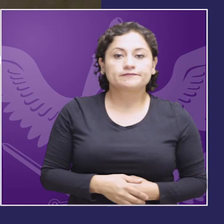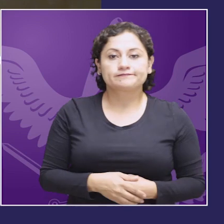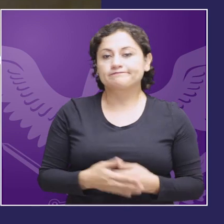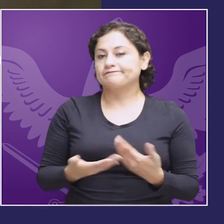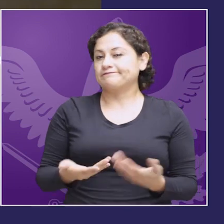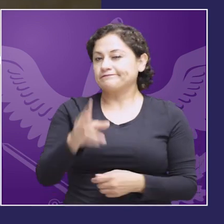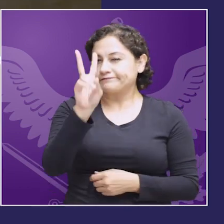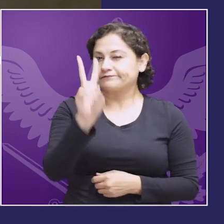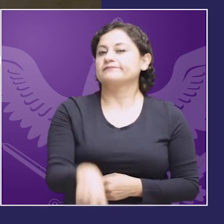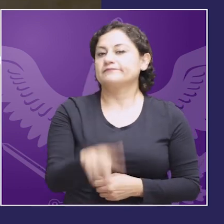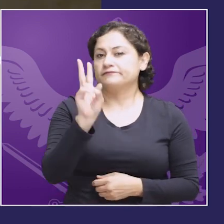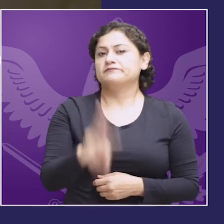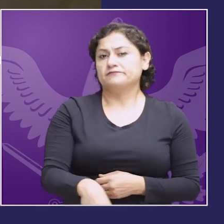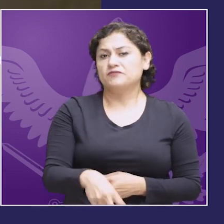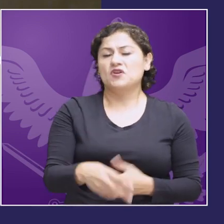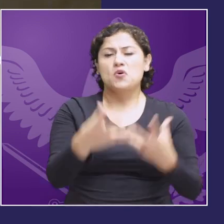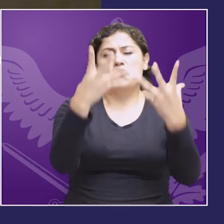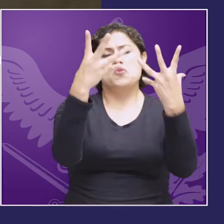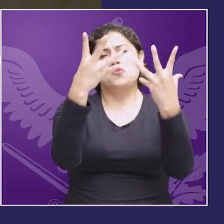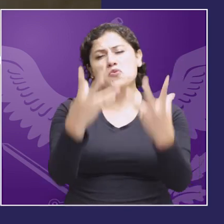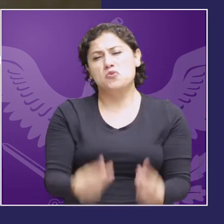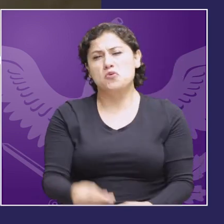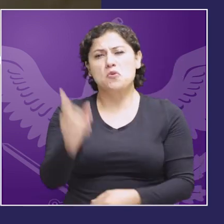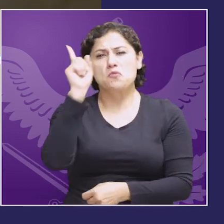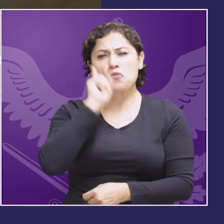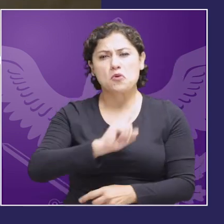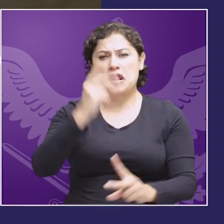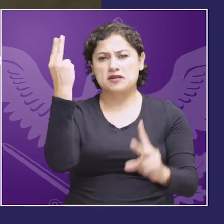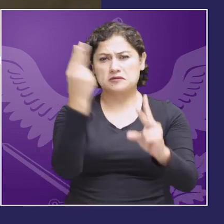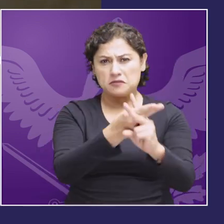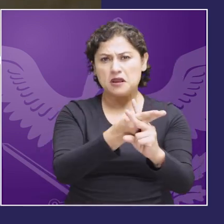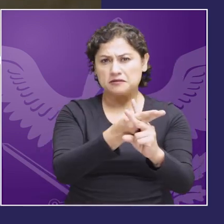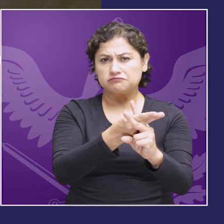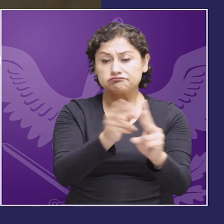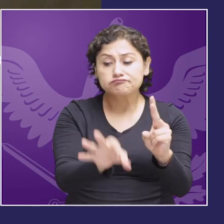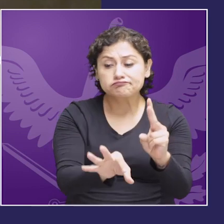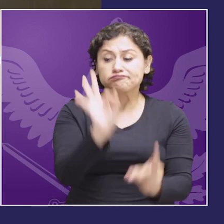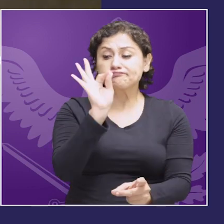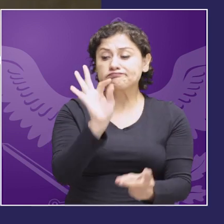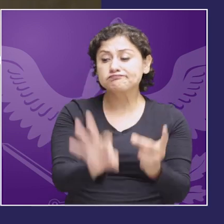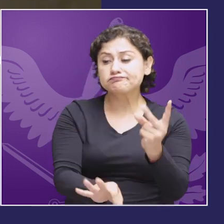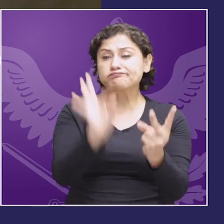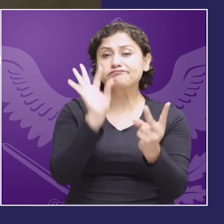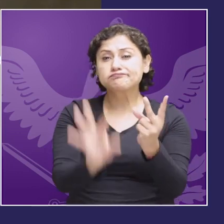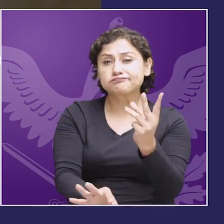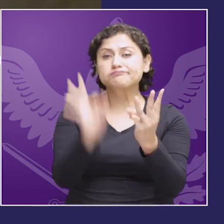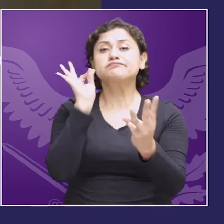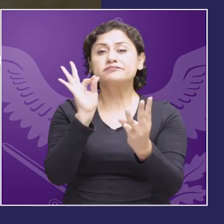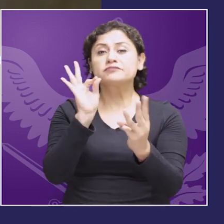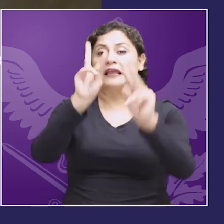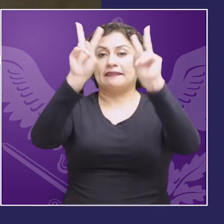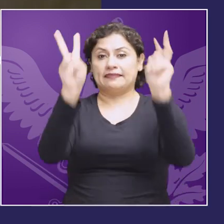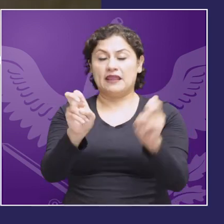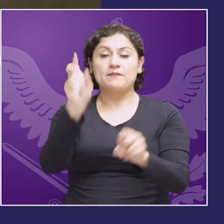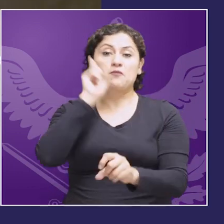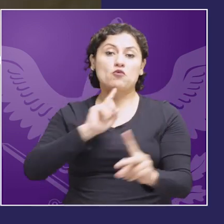feminicidio, en los que invariablemente culpabilizan a la víctima del propio crimen. Una mínima